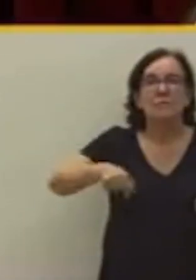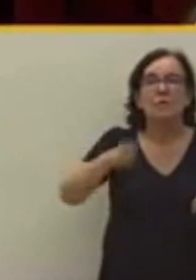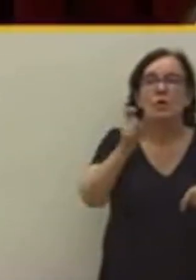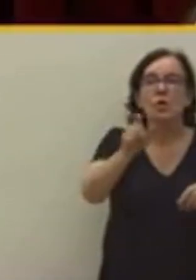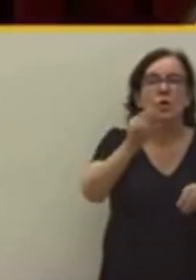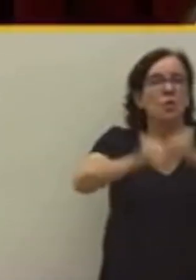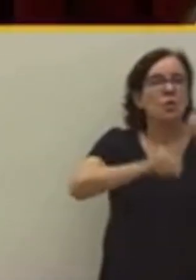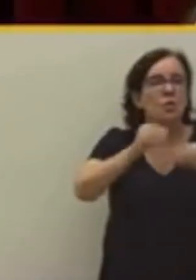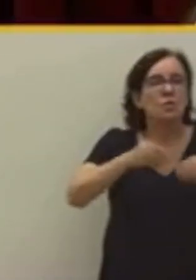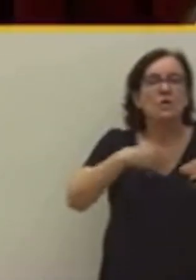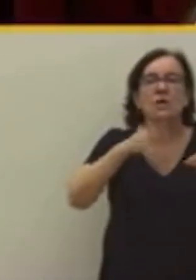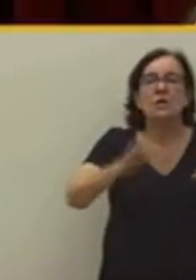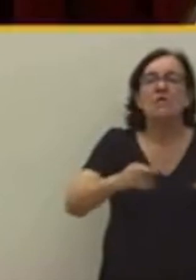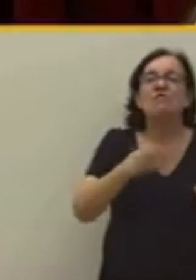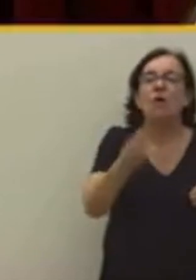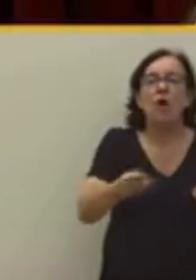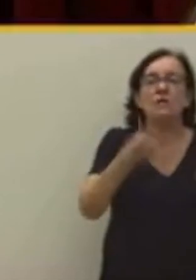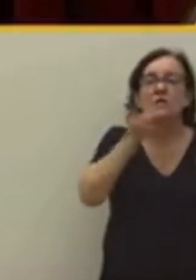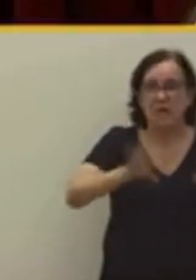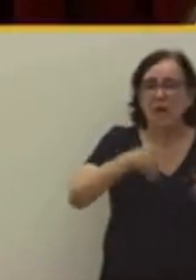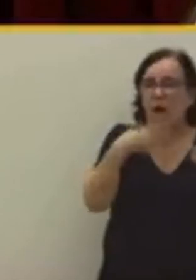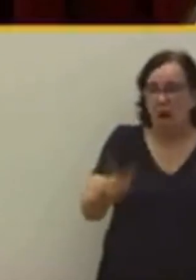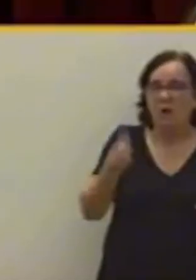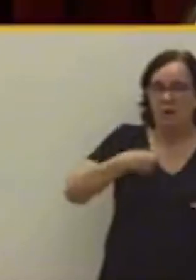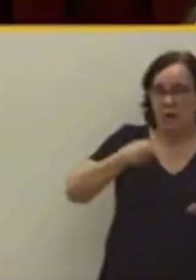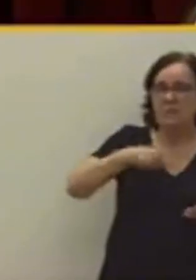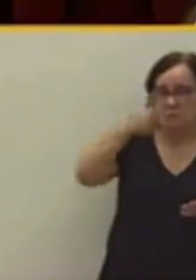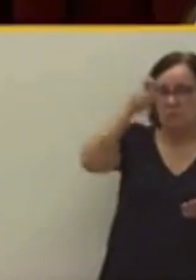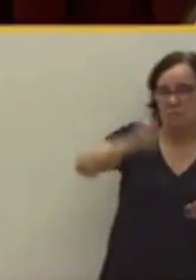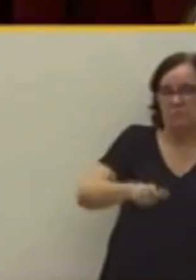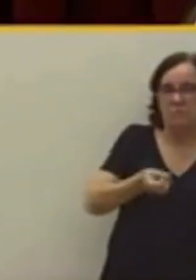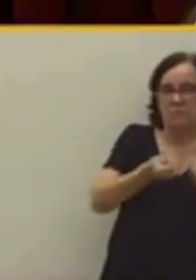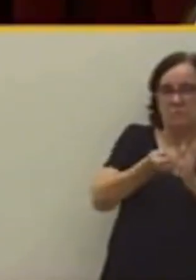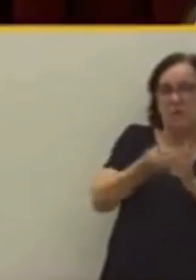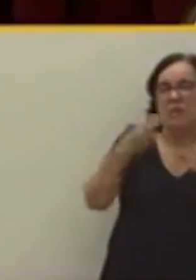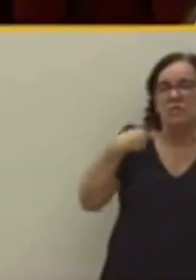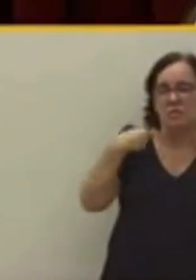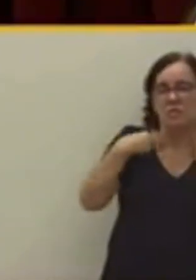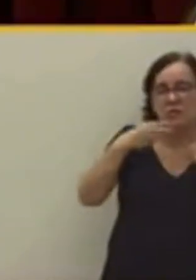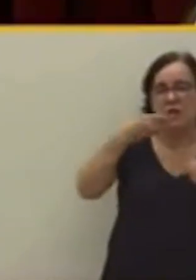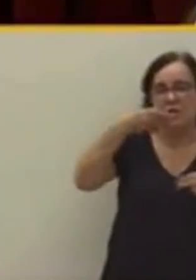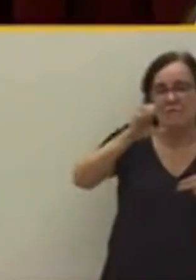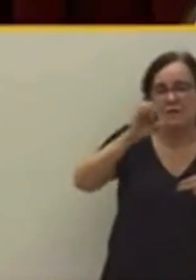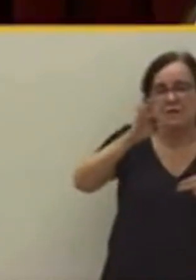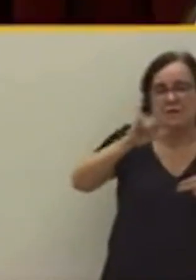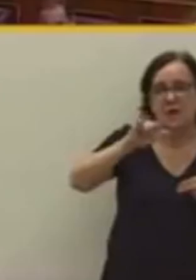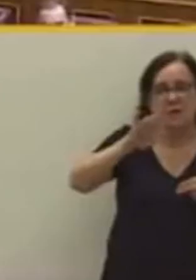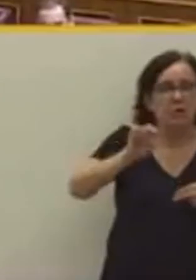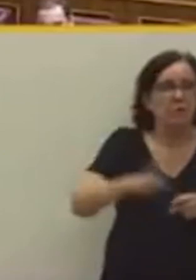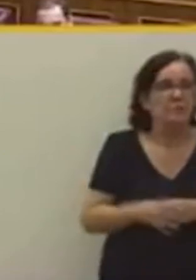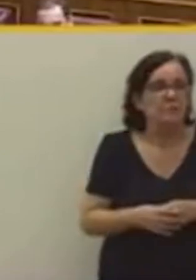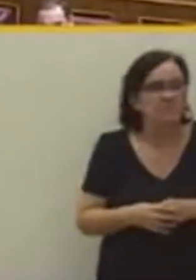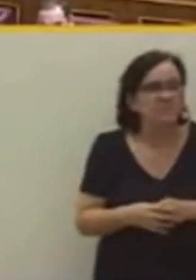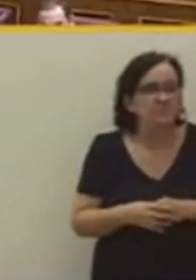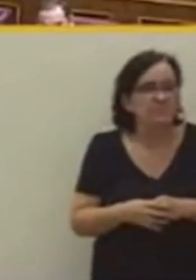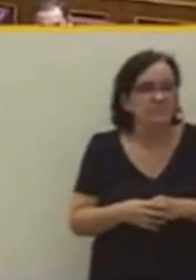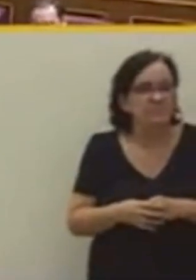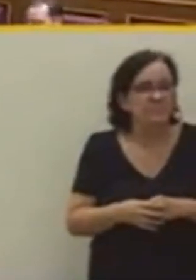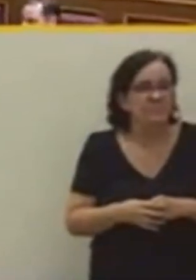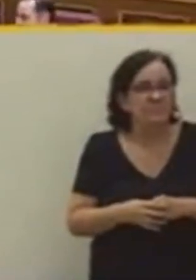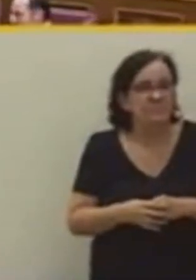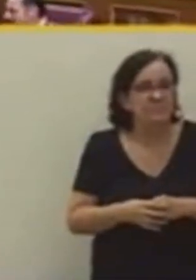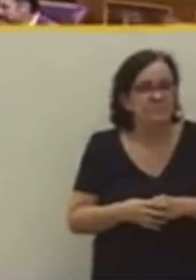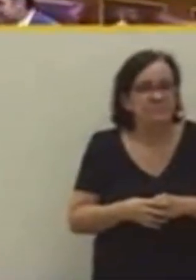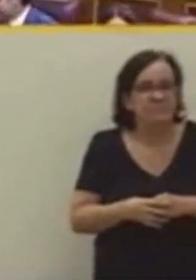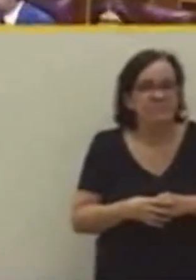diputados españoles, millones de euros en sueldos públicos que hoy en día se podrían destinar a muchísimas cosas y que en la actualidad